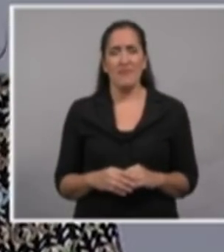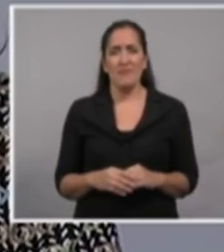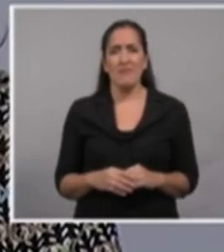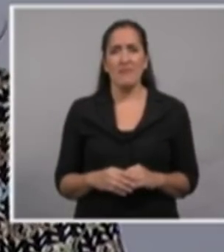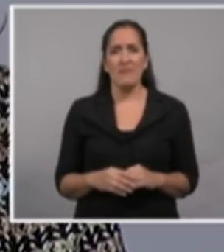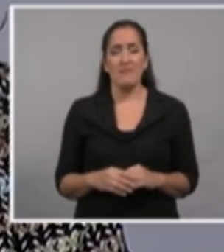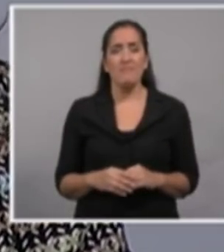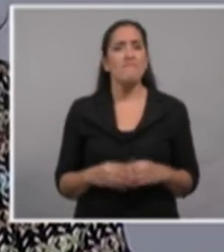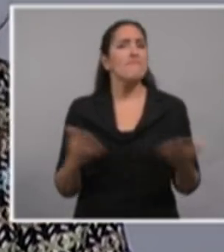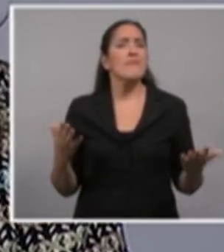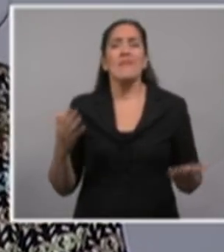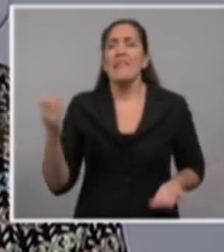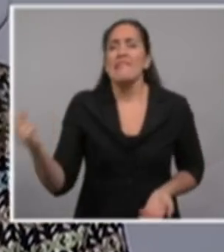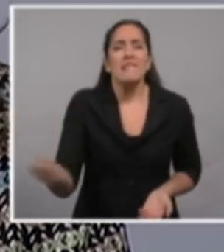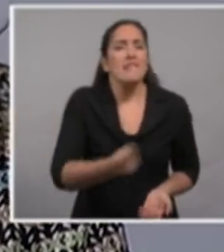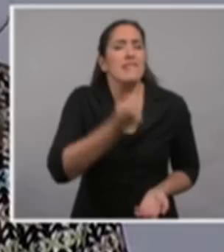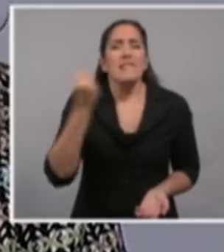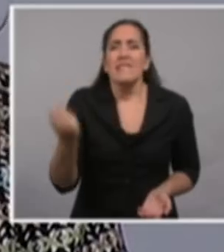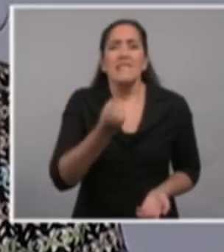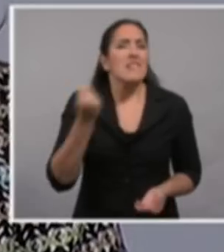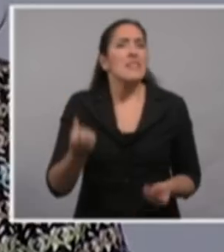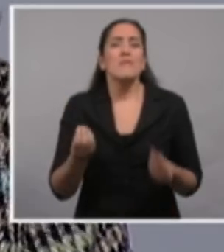Y lo que es más importante,